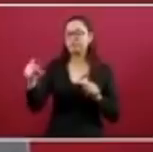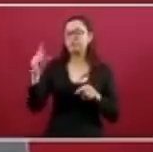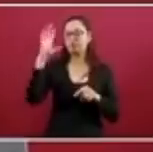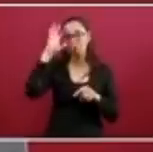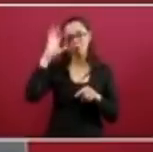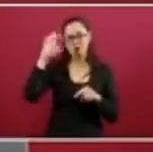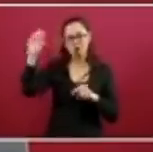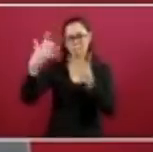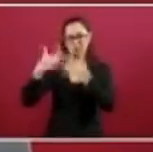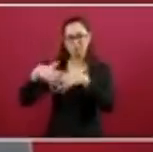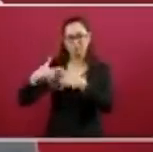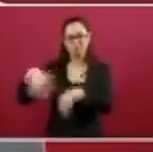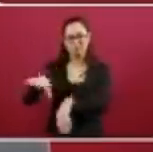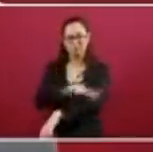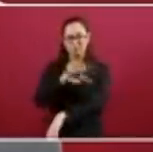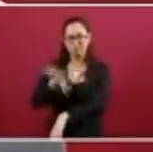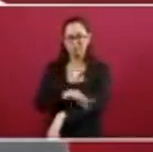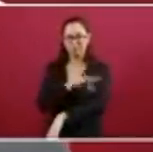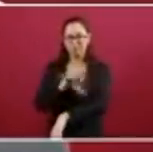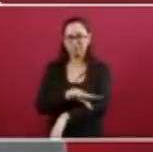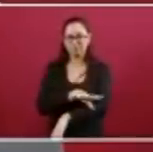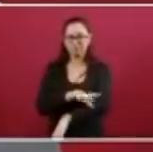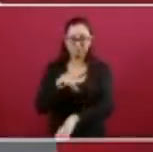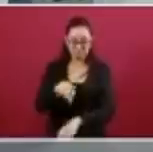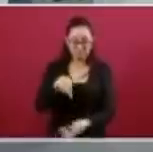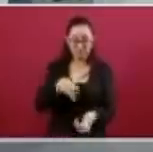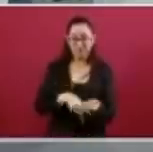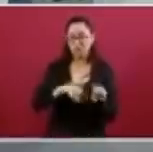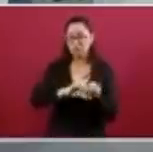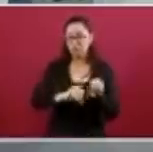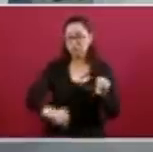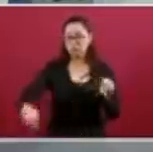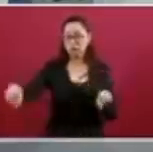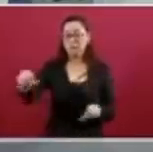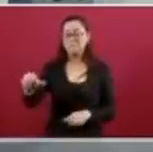Morelos es un ducto privado.